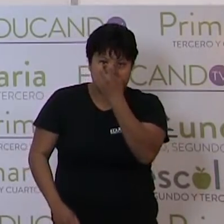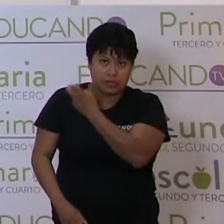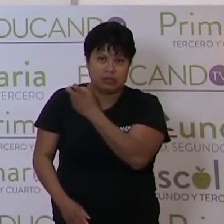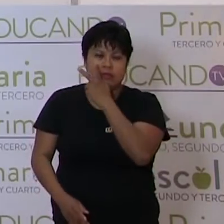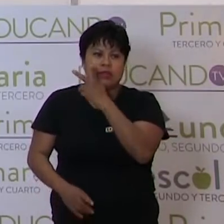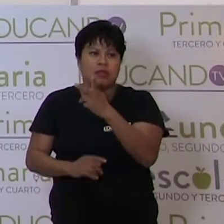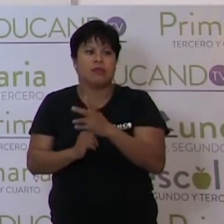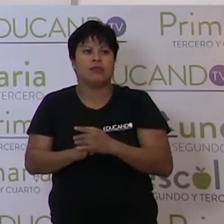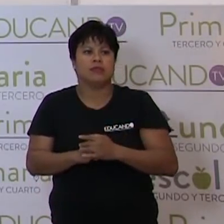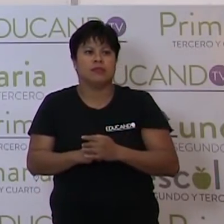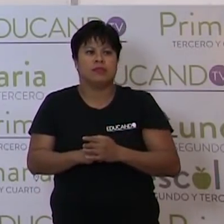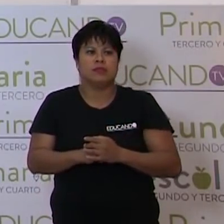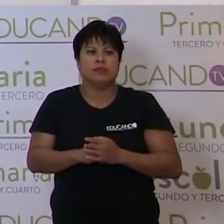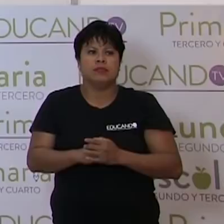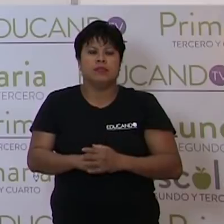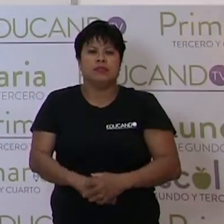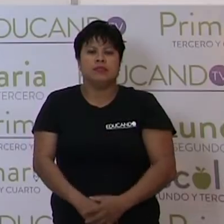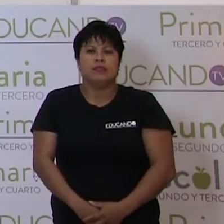palabra.